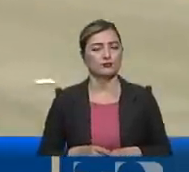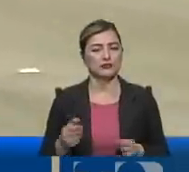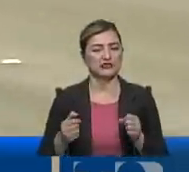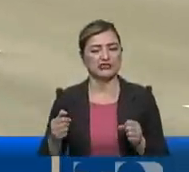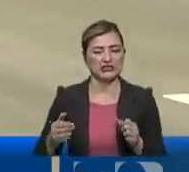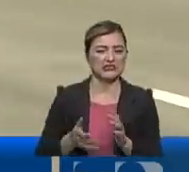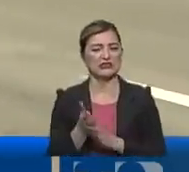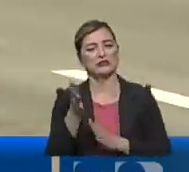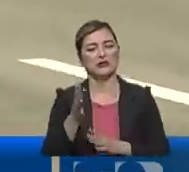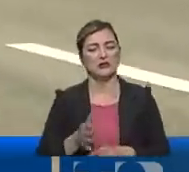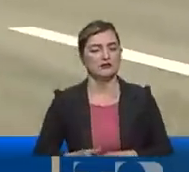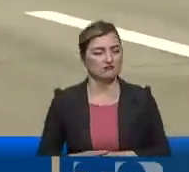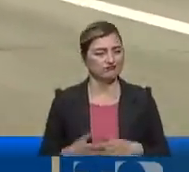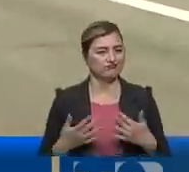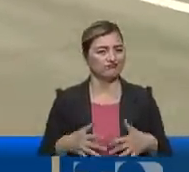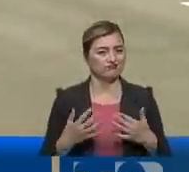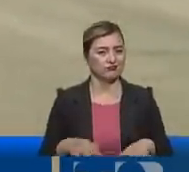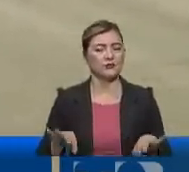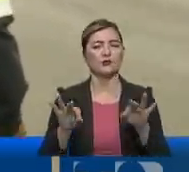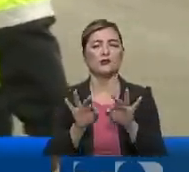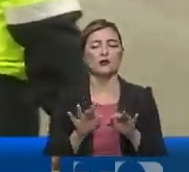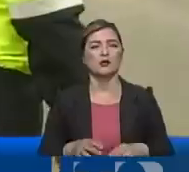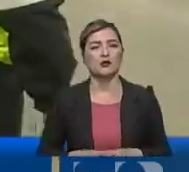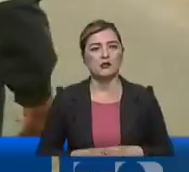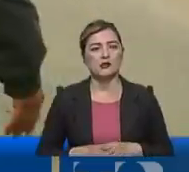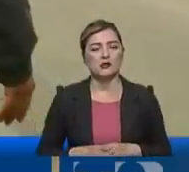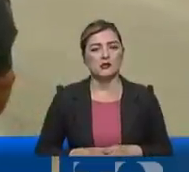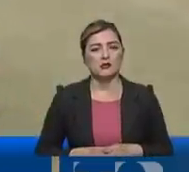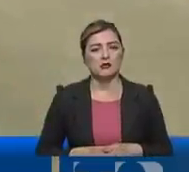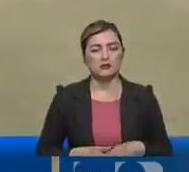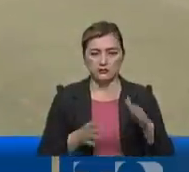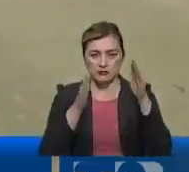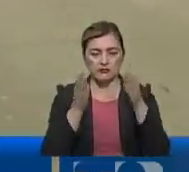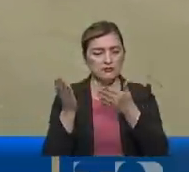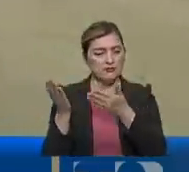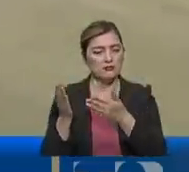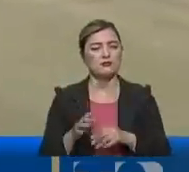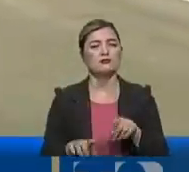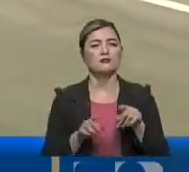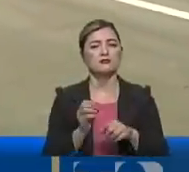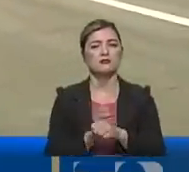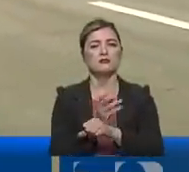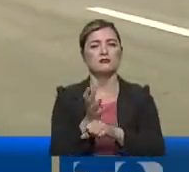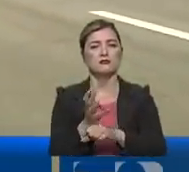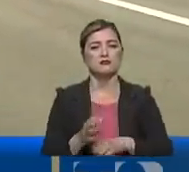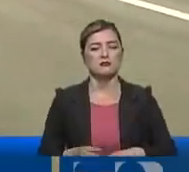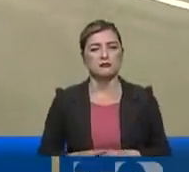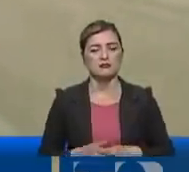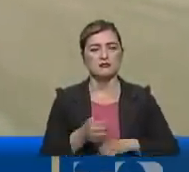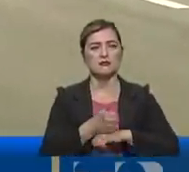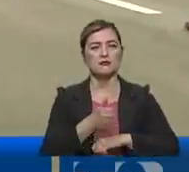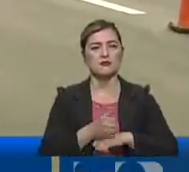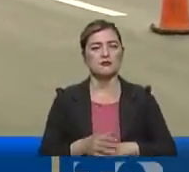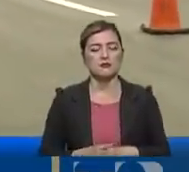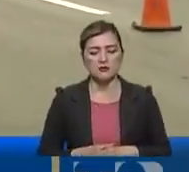de velocidad, que es importante. Ya escuchábamos, compañeras, amigos televidentes, algunas recomendaciones de las autoridades.